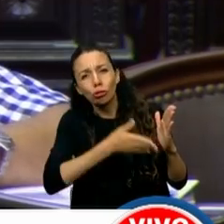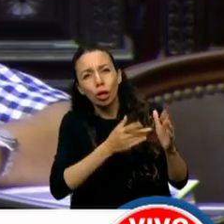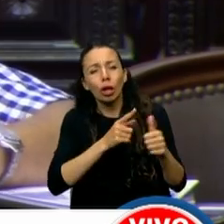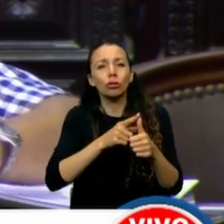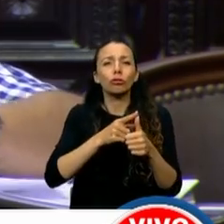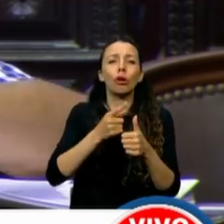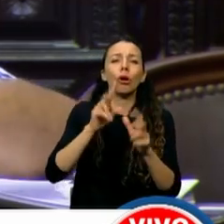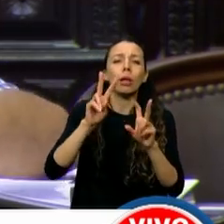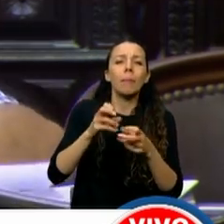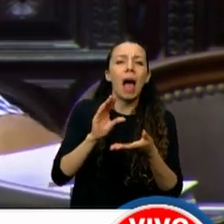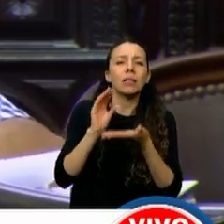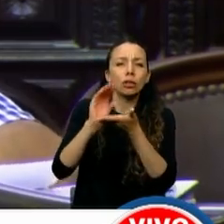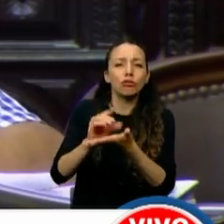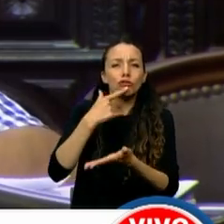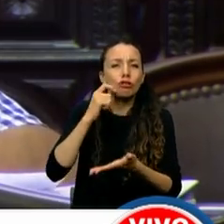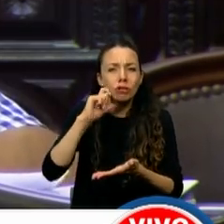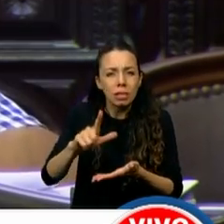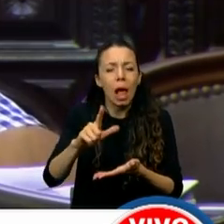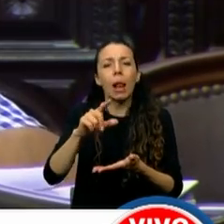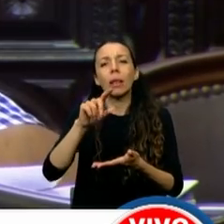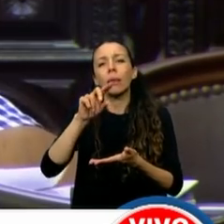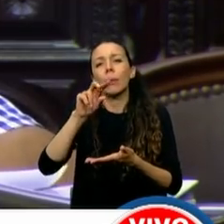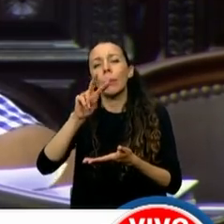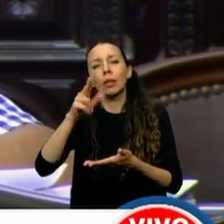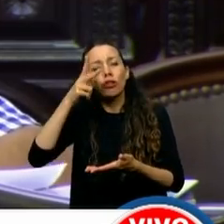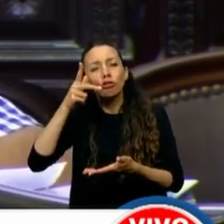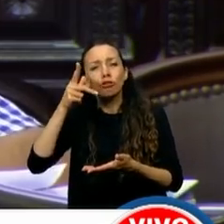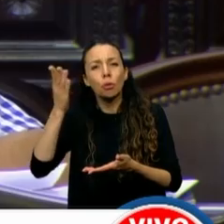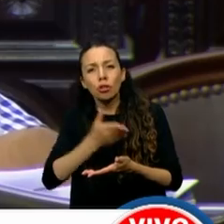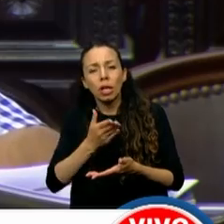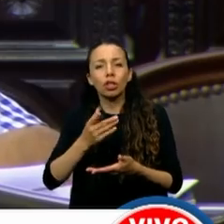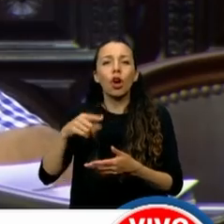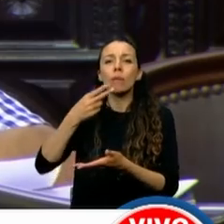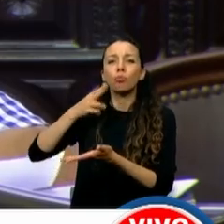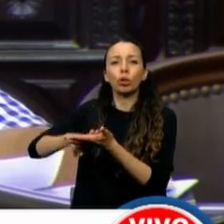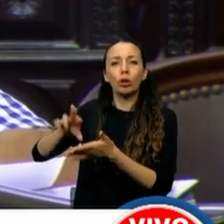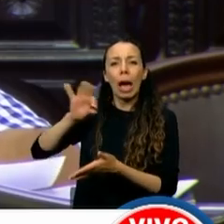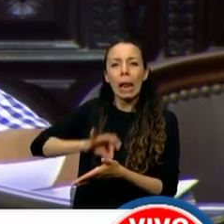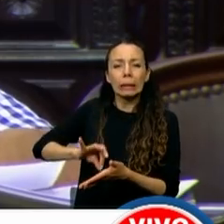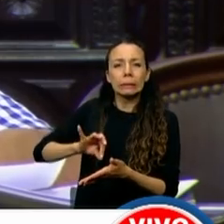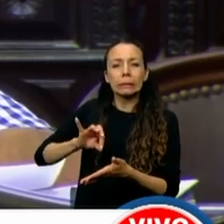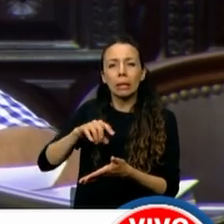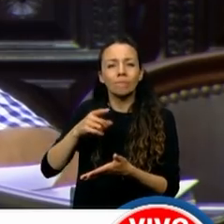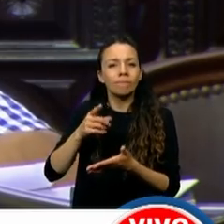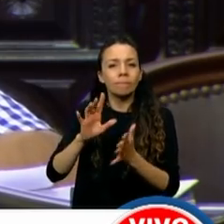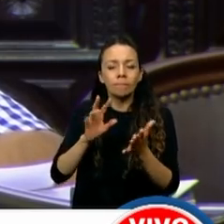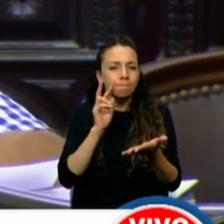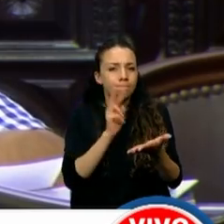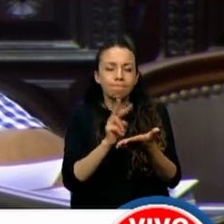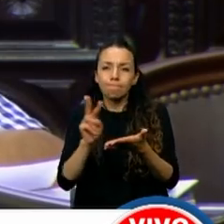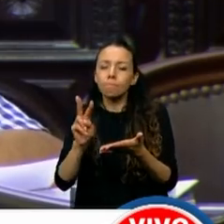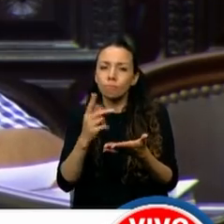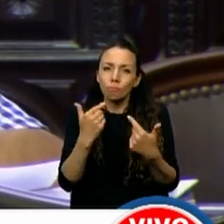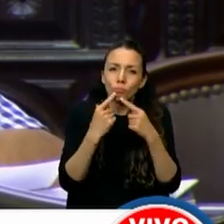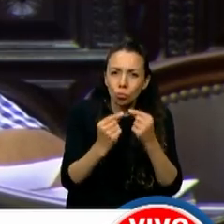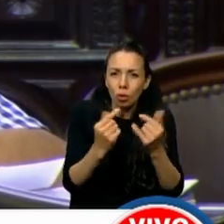27 por ciento y recién después viene ganancia al 20 por ciento un presupuesto que no contempla por por ejemplo la